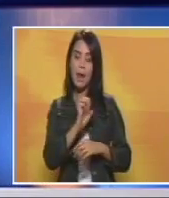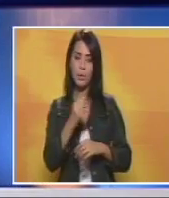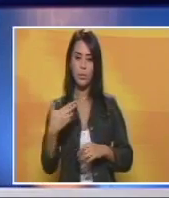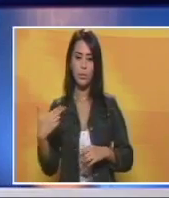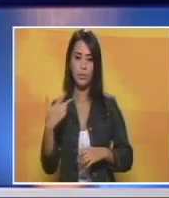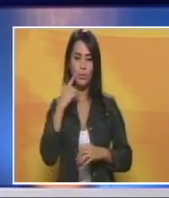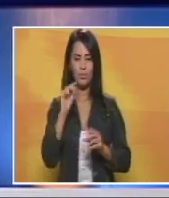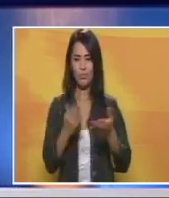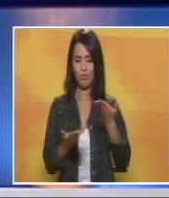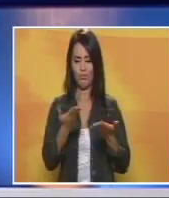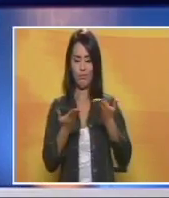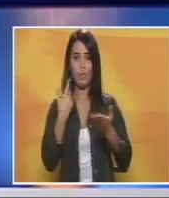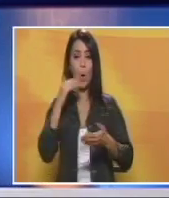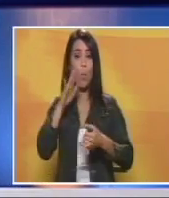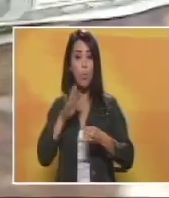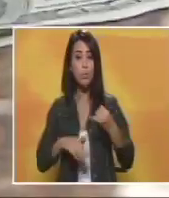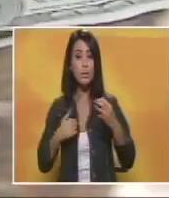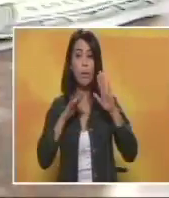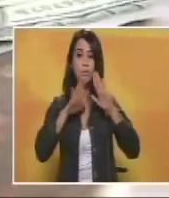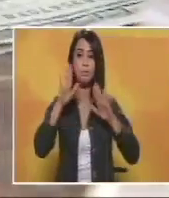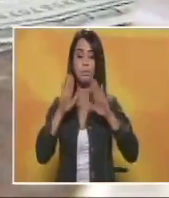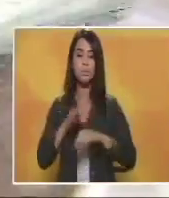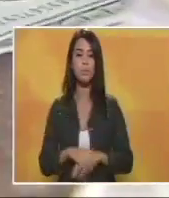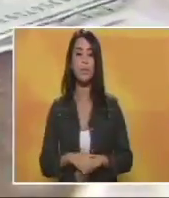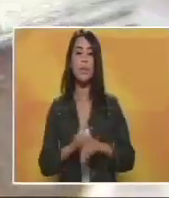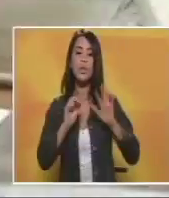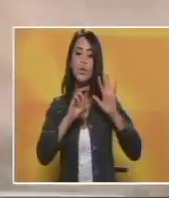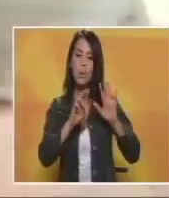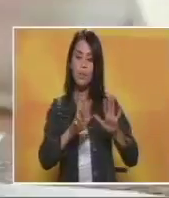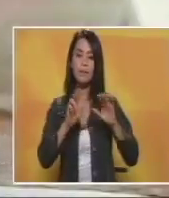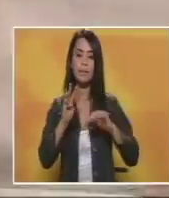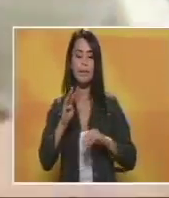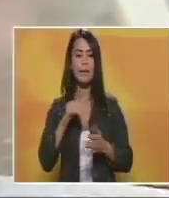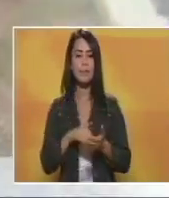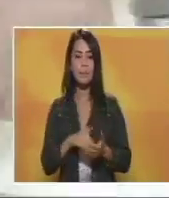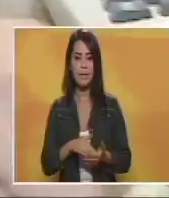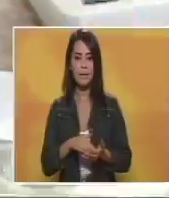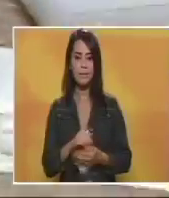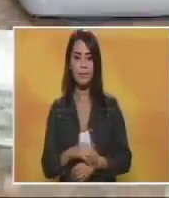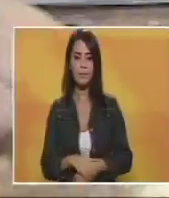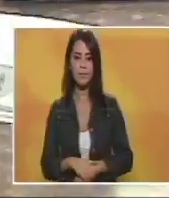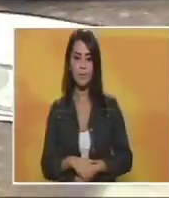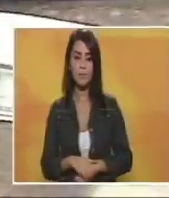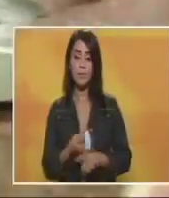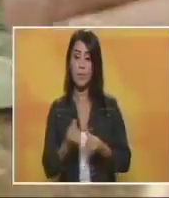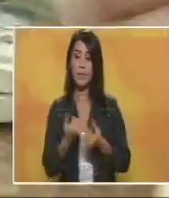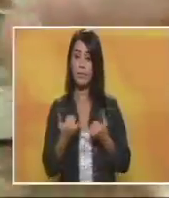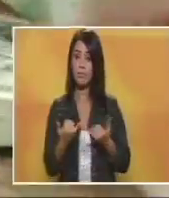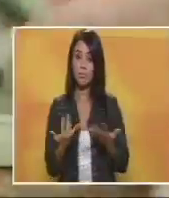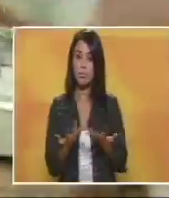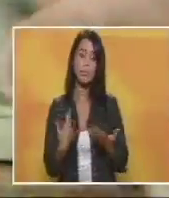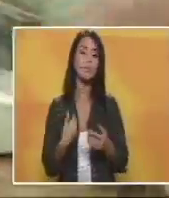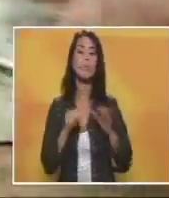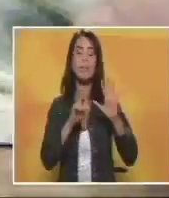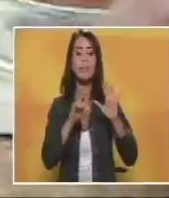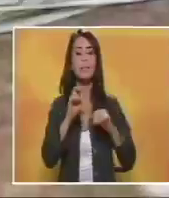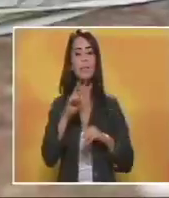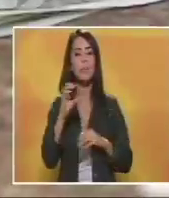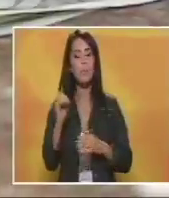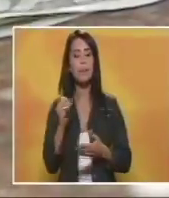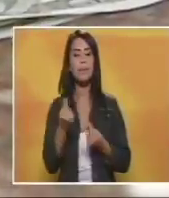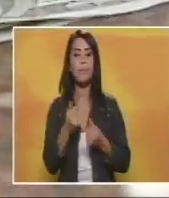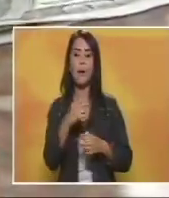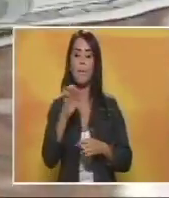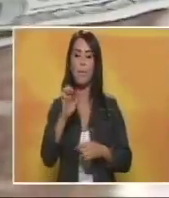comparación con la última subasta, cuando la tasa quedó en 93.392 bolívares, se registró un incremento de 720 bolívares por